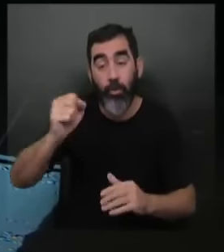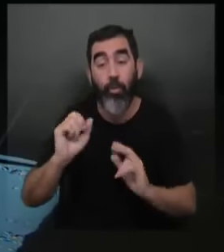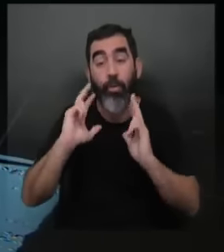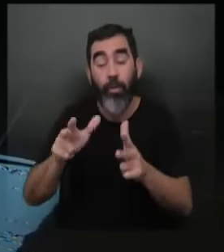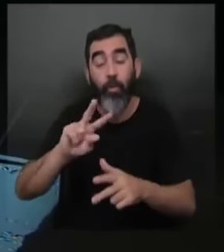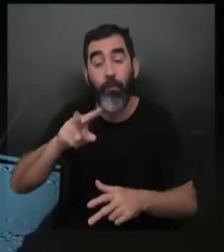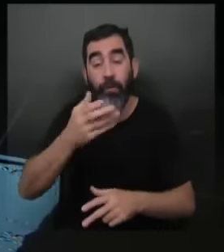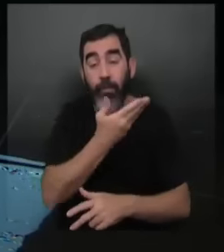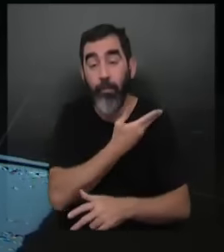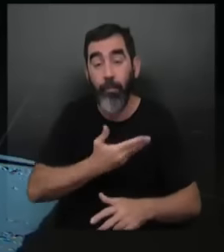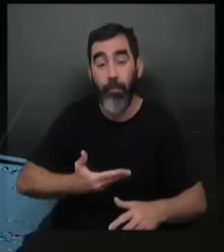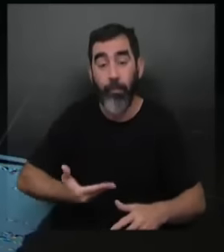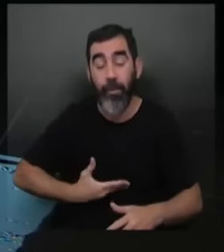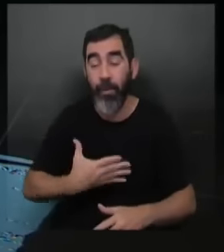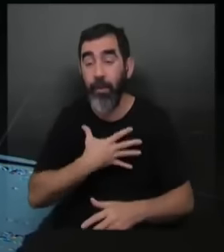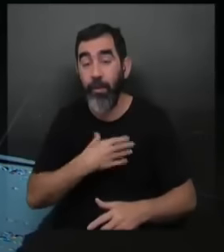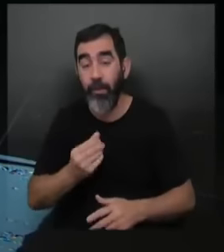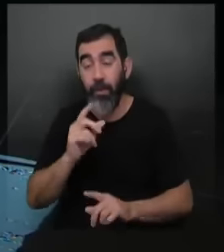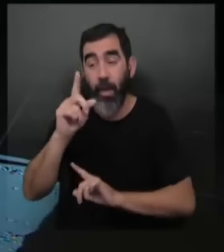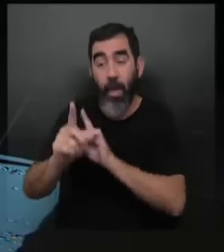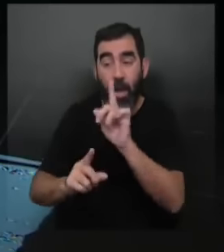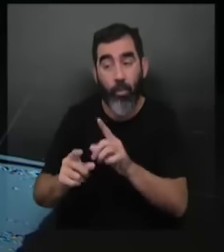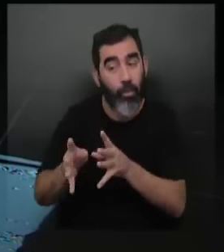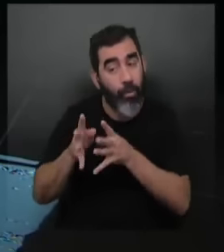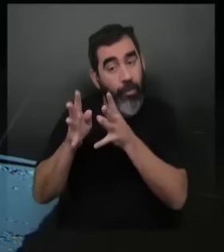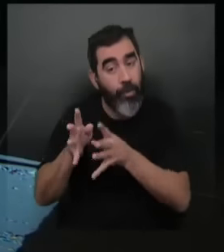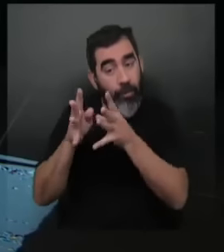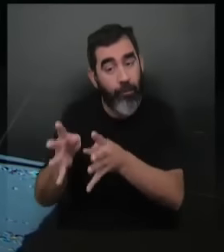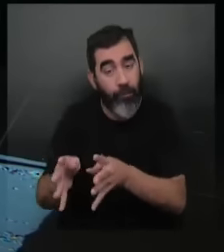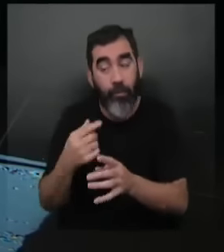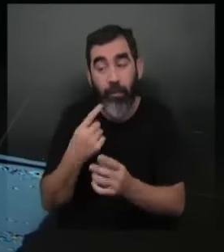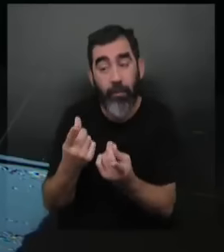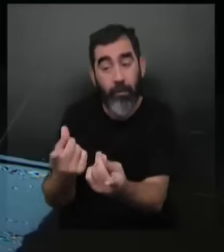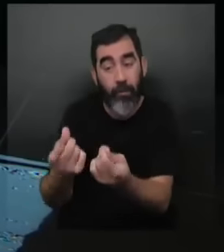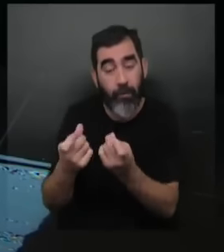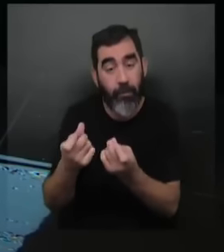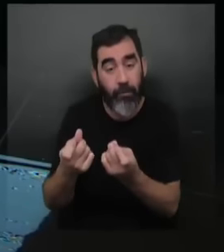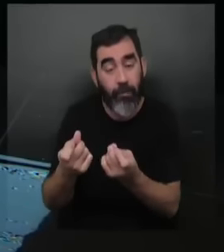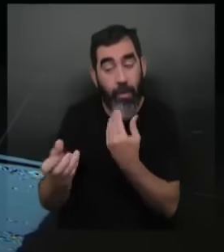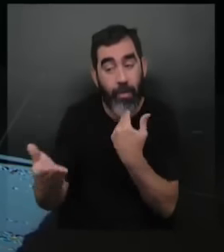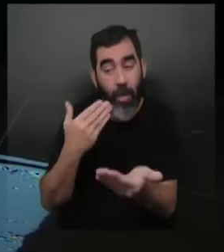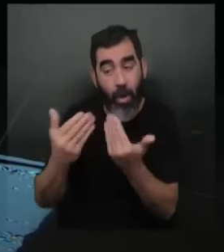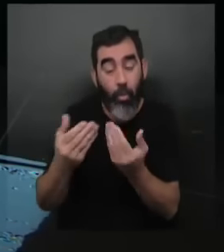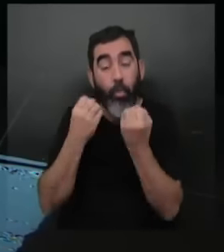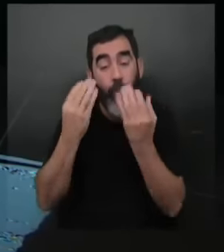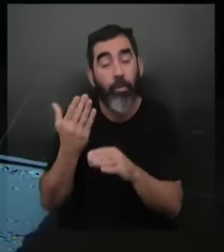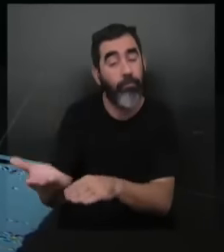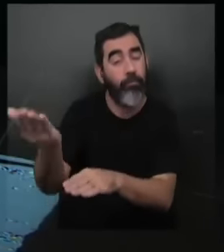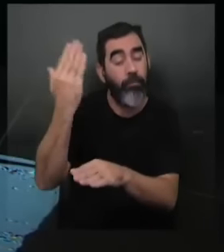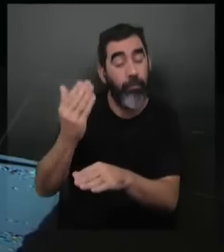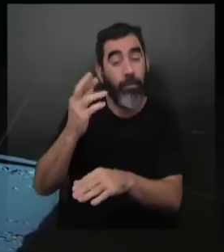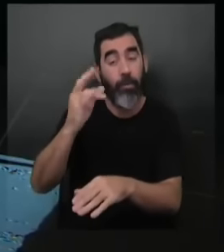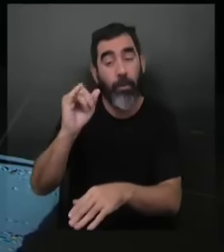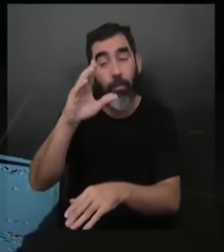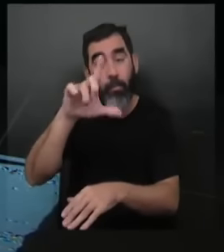fórmula del partido Nacional presenta algunos desafíos aseguró que será necesario apelar al diálogo debido a que en el pasado ripol